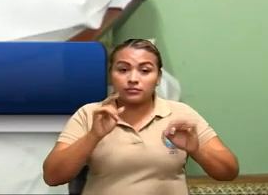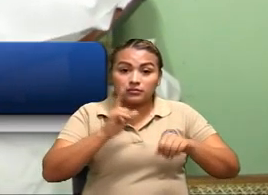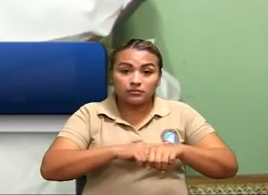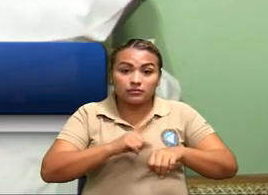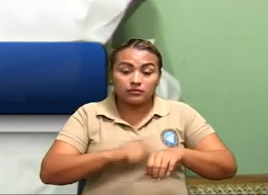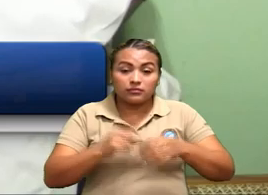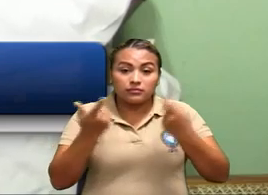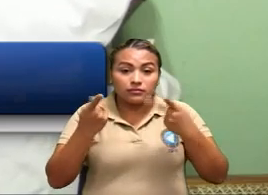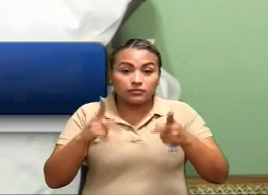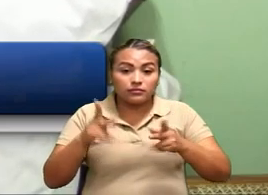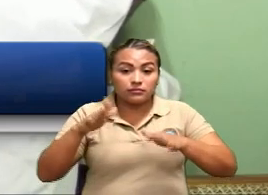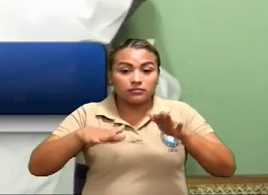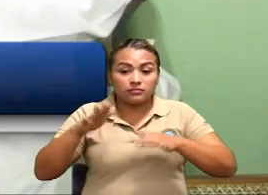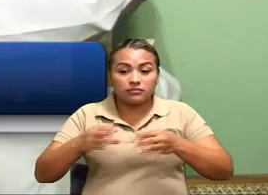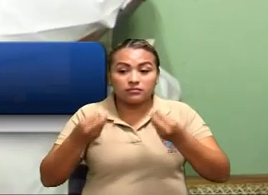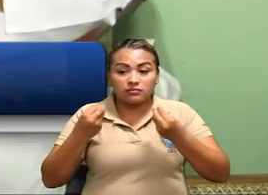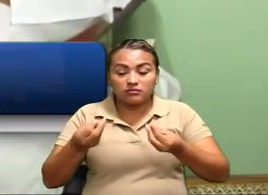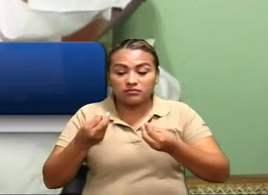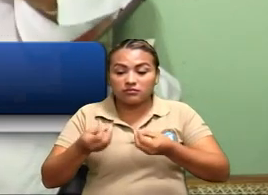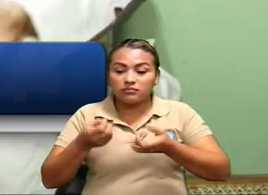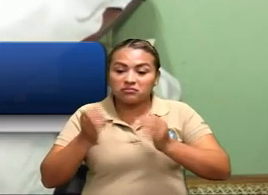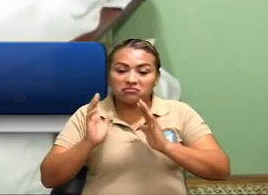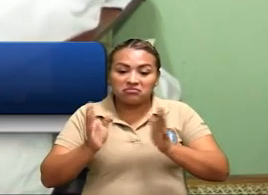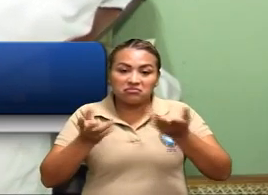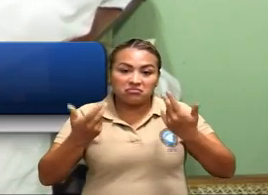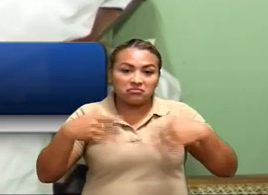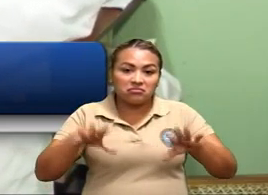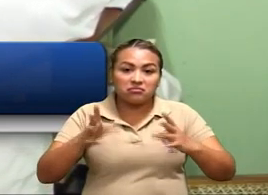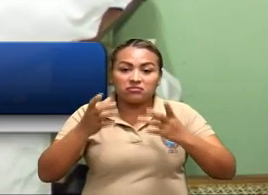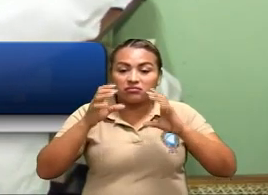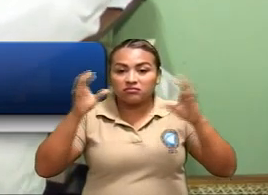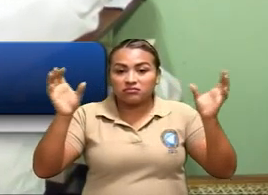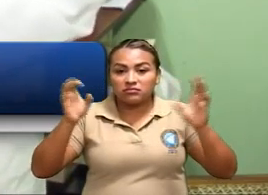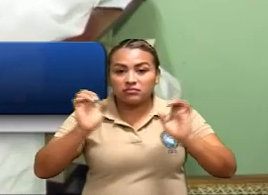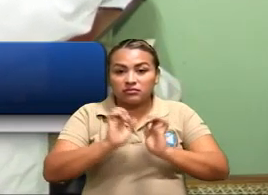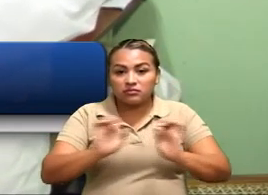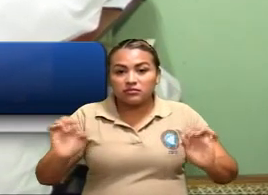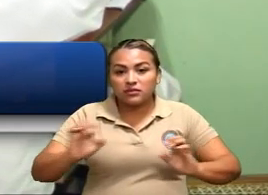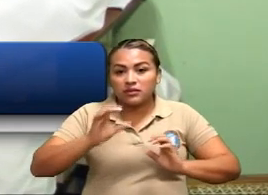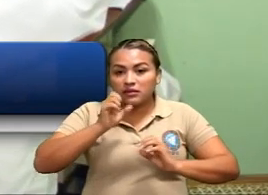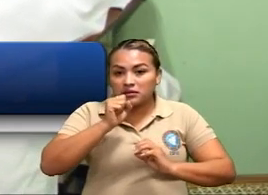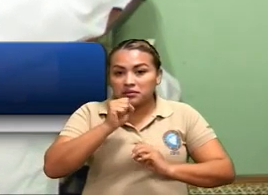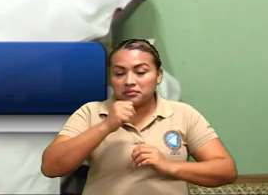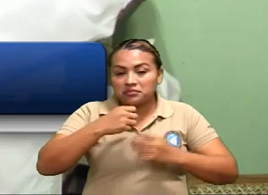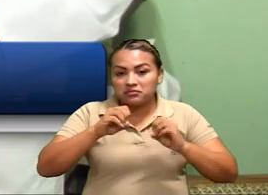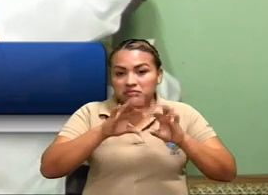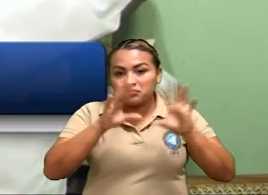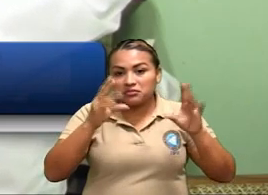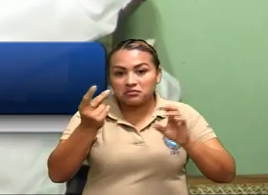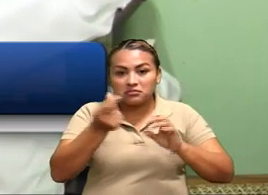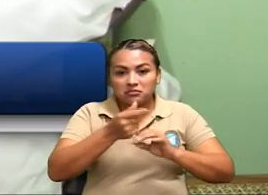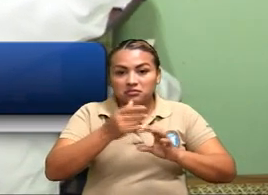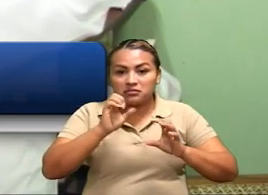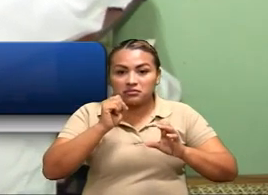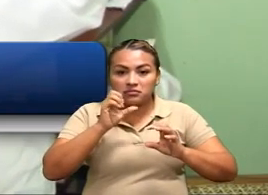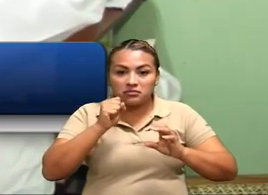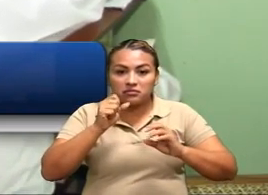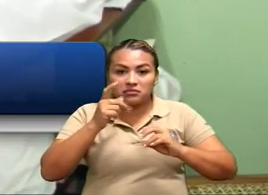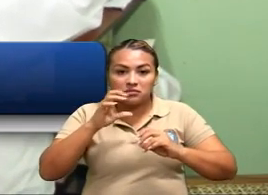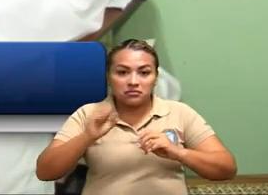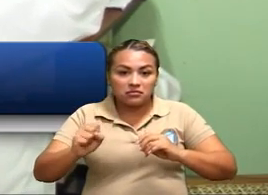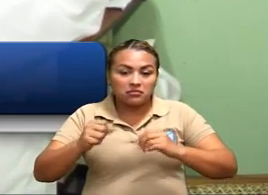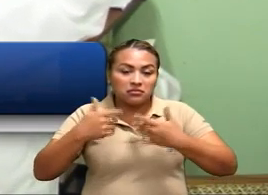veces como que descuidamos a los niños, ¿verdad? Por darle muchas comidas chatarra, a veces un glu-glu y en la mañana un desayuno glu-glu con pan